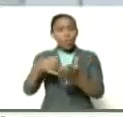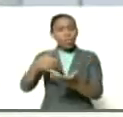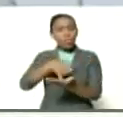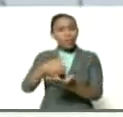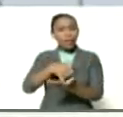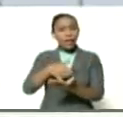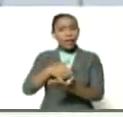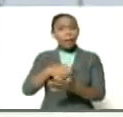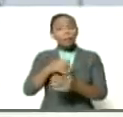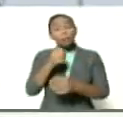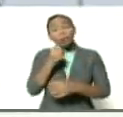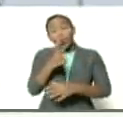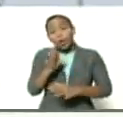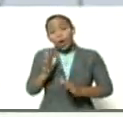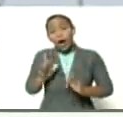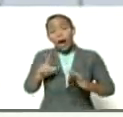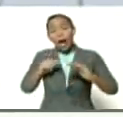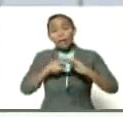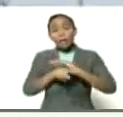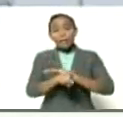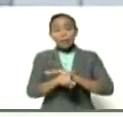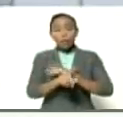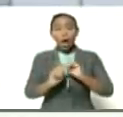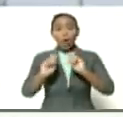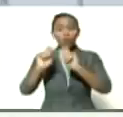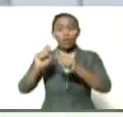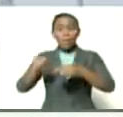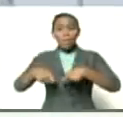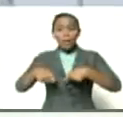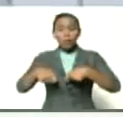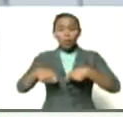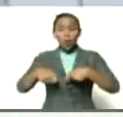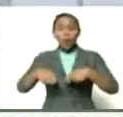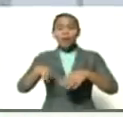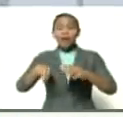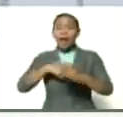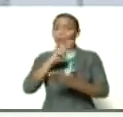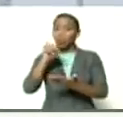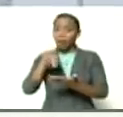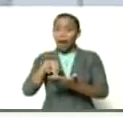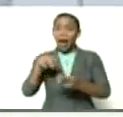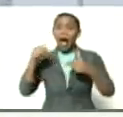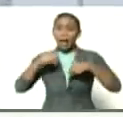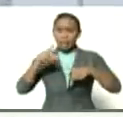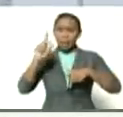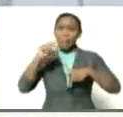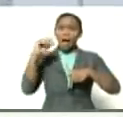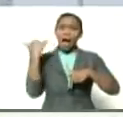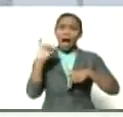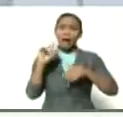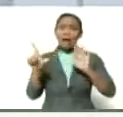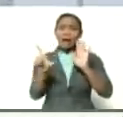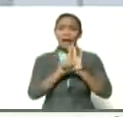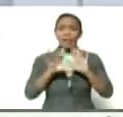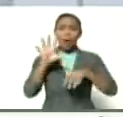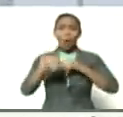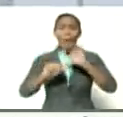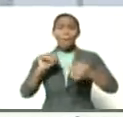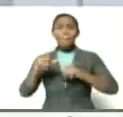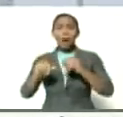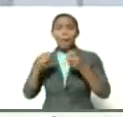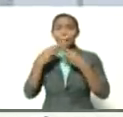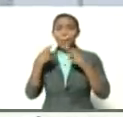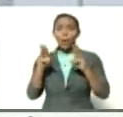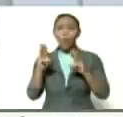bueno, con el acceso al calzado. Calzado nacional. Bueno, aquí también con la ley de compras públicas vamos